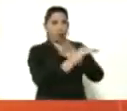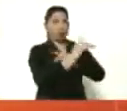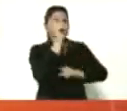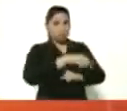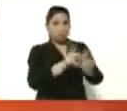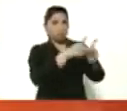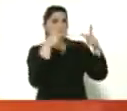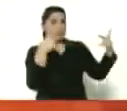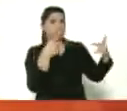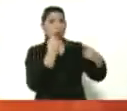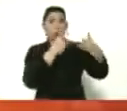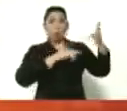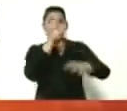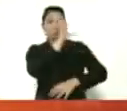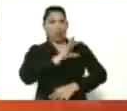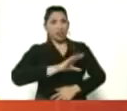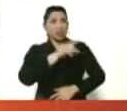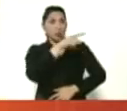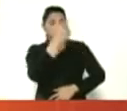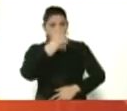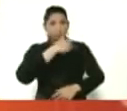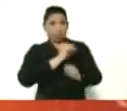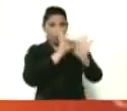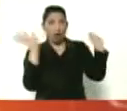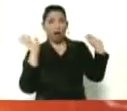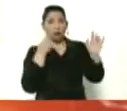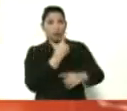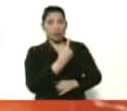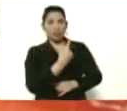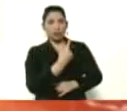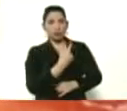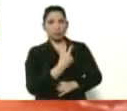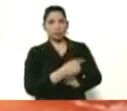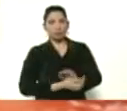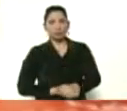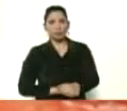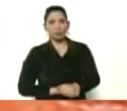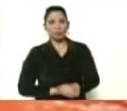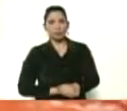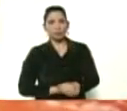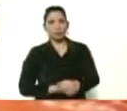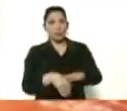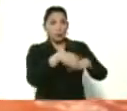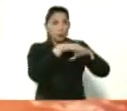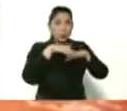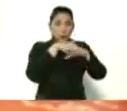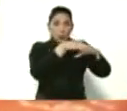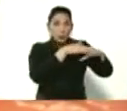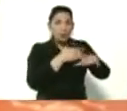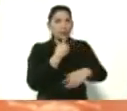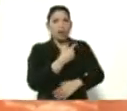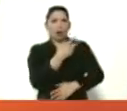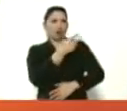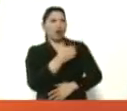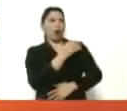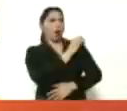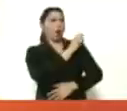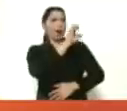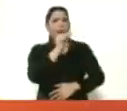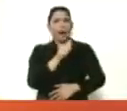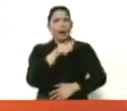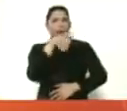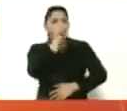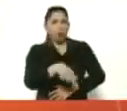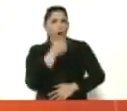Am Post. Pero es tan cierto esto que estoy diciendo, que para enmendar el capote dijeron que no, que la OEA, que Luis